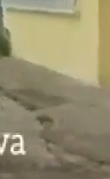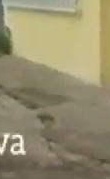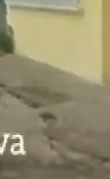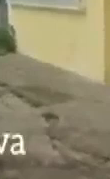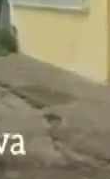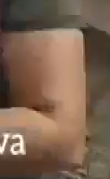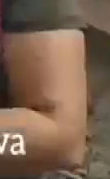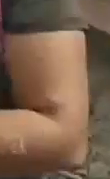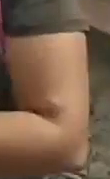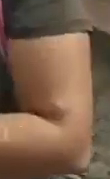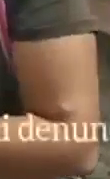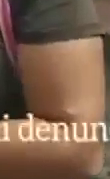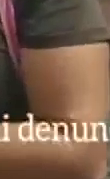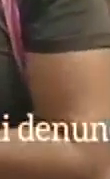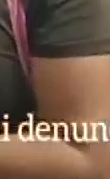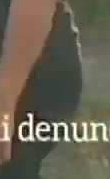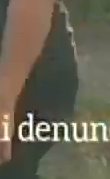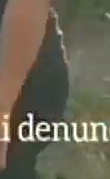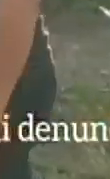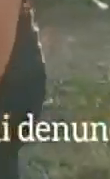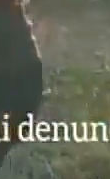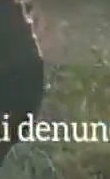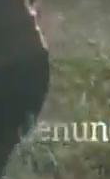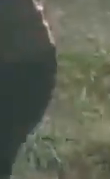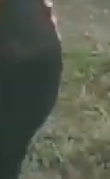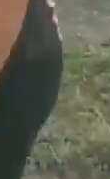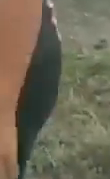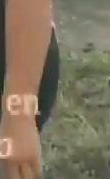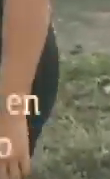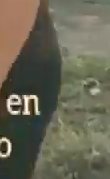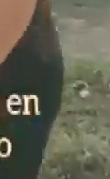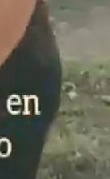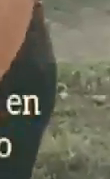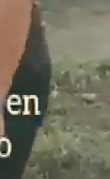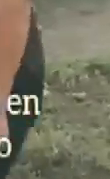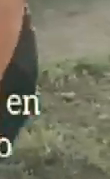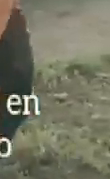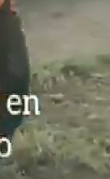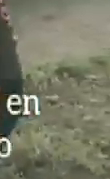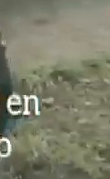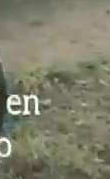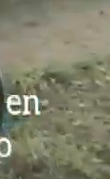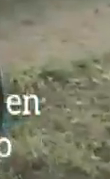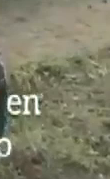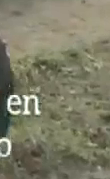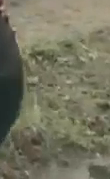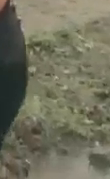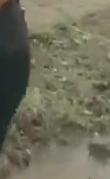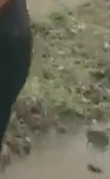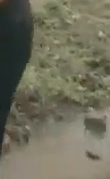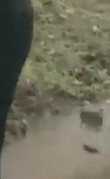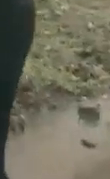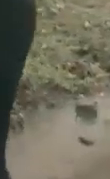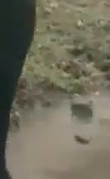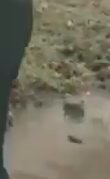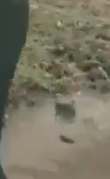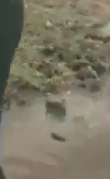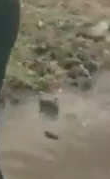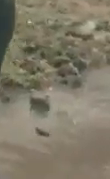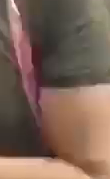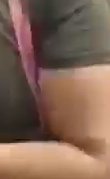Hipólito Cueva. A través de VEN hice mi denuncia por test de aguas que tengo aquí en el sector San José de Cataniapo, como pueden